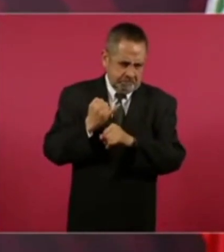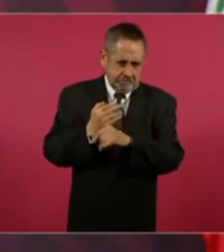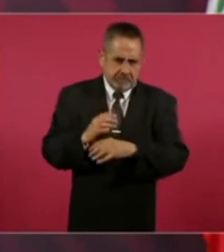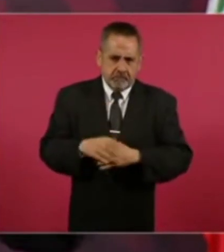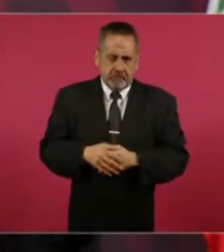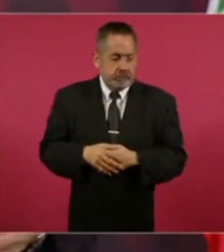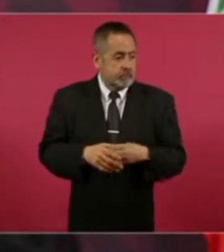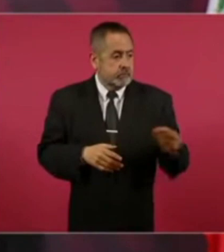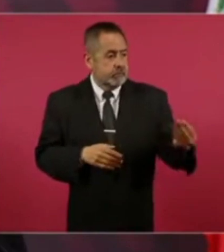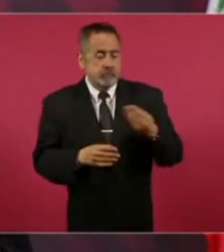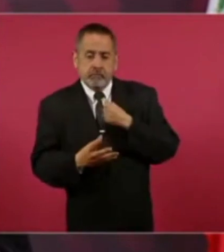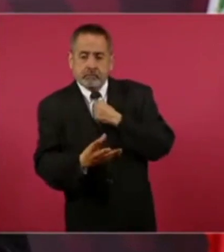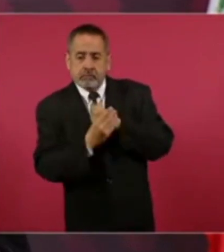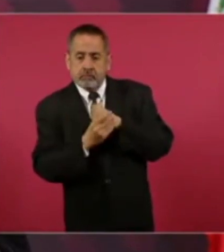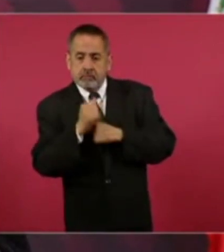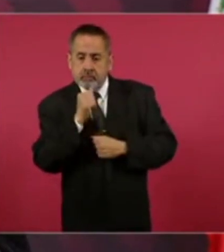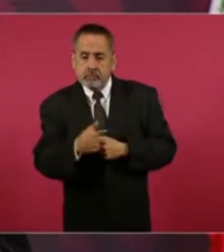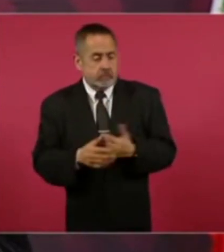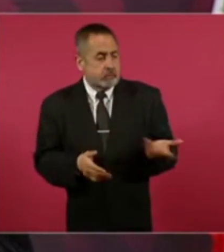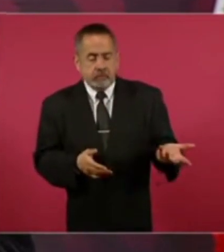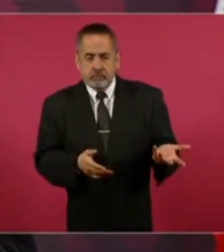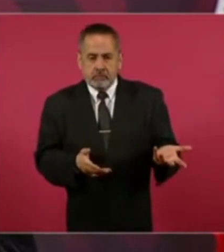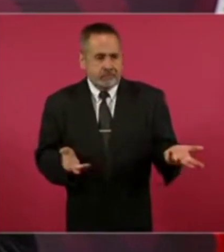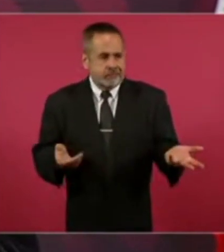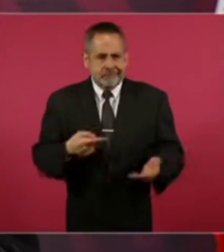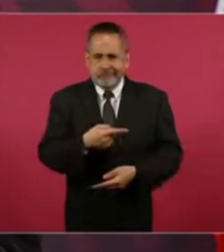No nos han dado permiso,